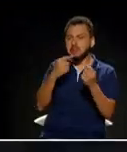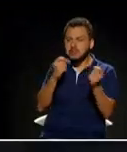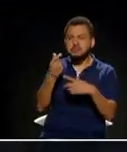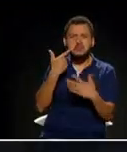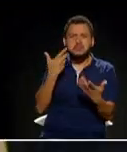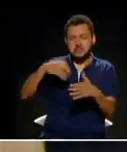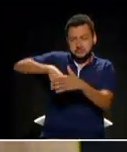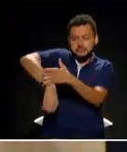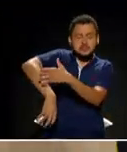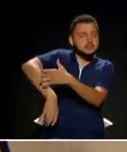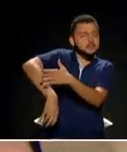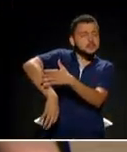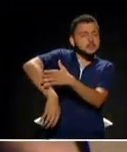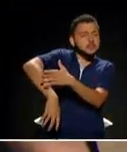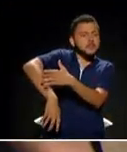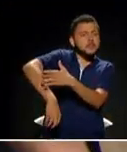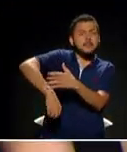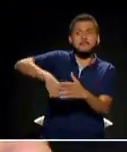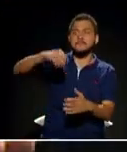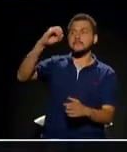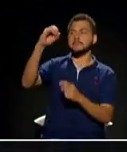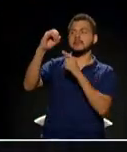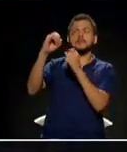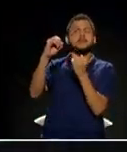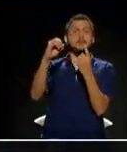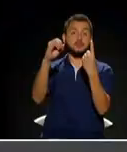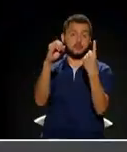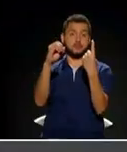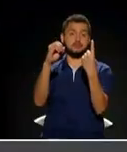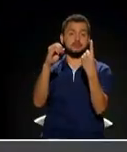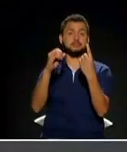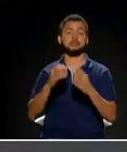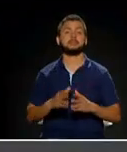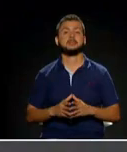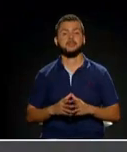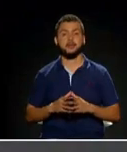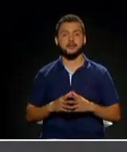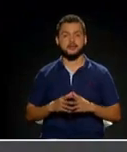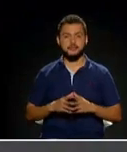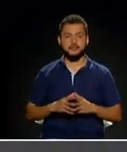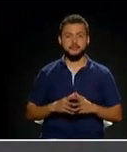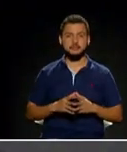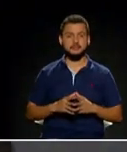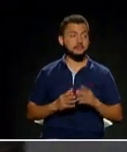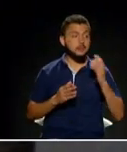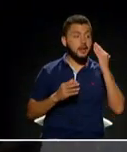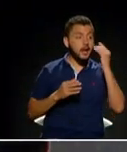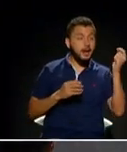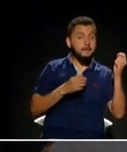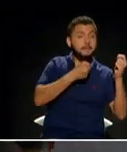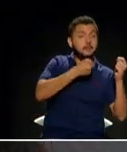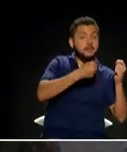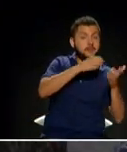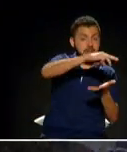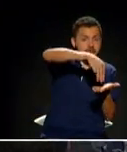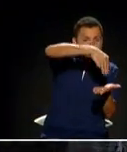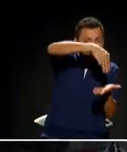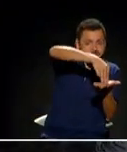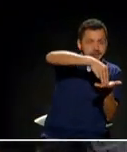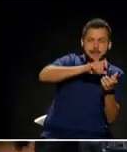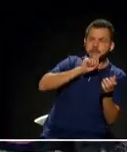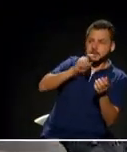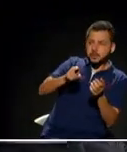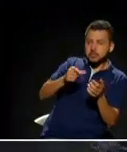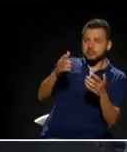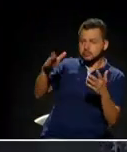pregunta que le corresponde pero la número 1 candidato en la ciudad varias edificaciones han